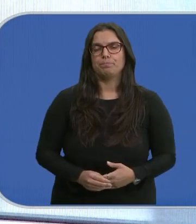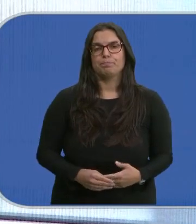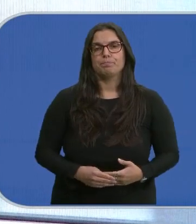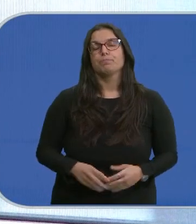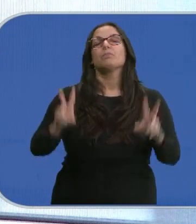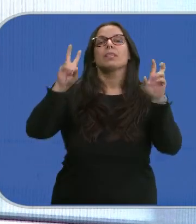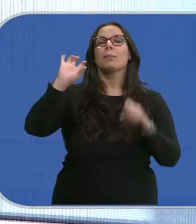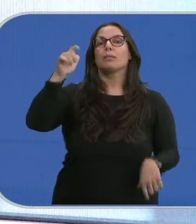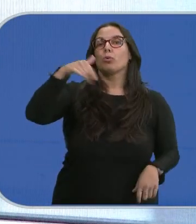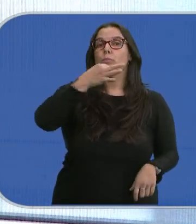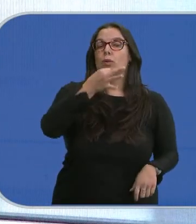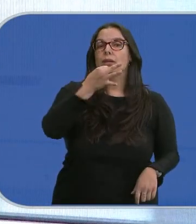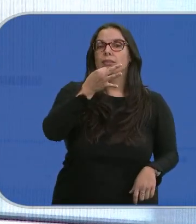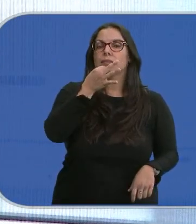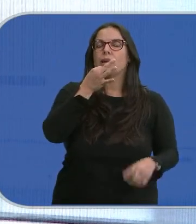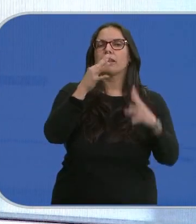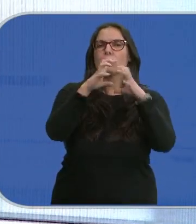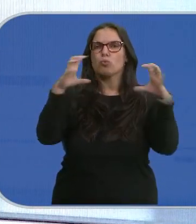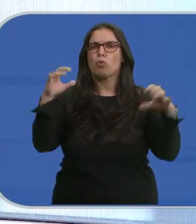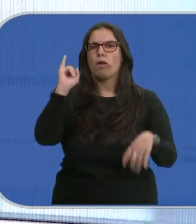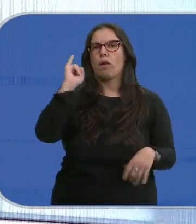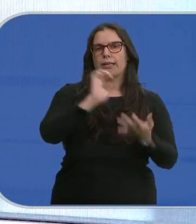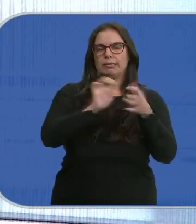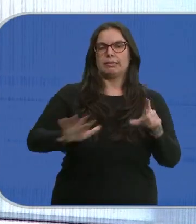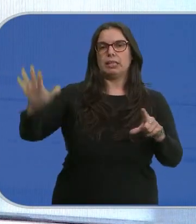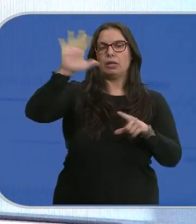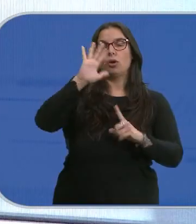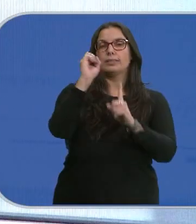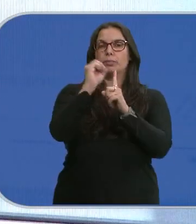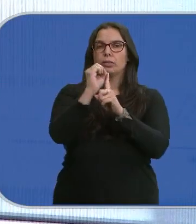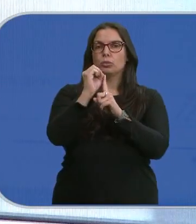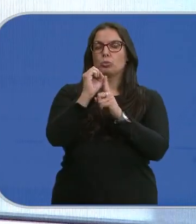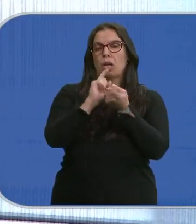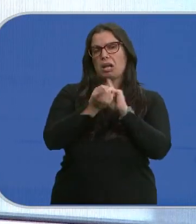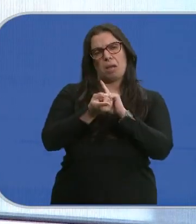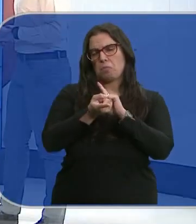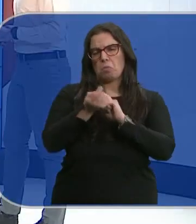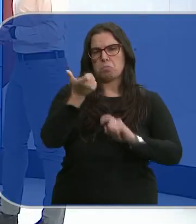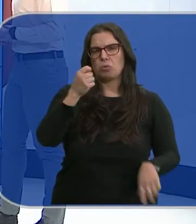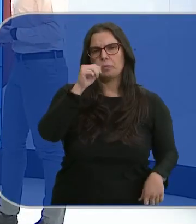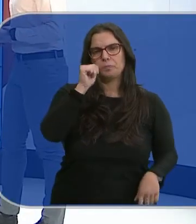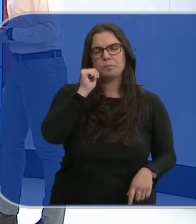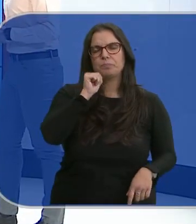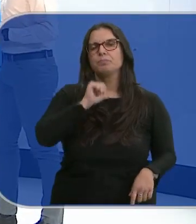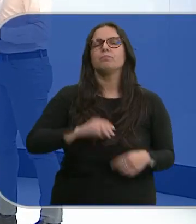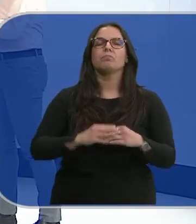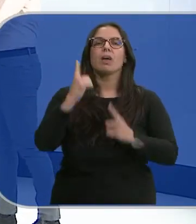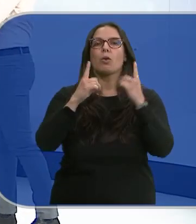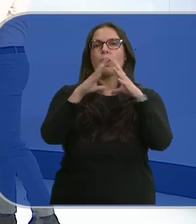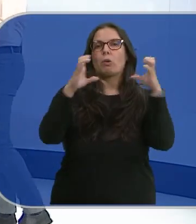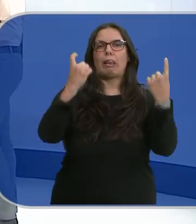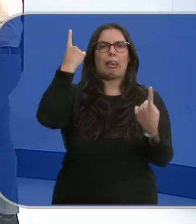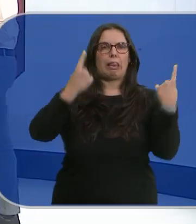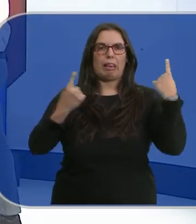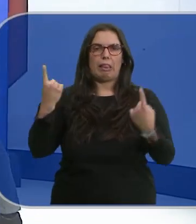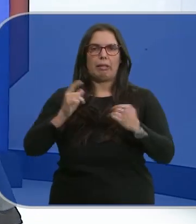Y en cuanto al tiempo, esta tarde tendremos intervalos nubosos en Castilla y León. Las temperaturas no van a cambiar demasiado, Sergio. Algunas nubes decorativas en